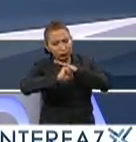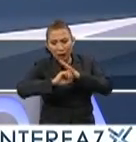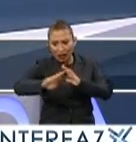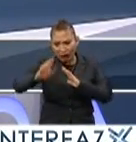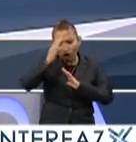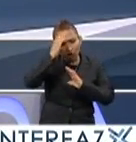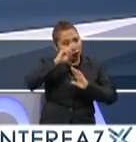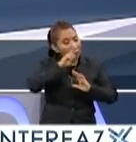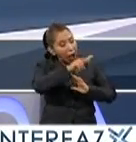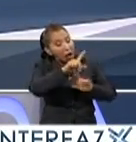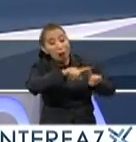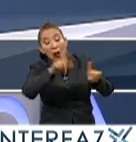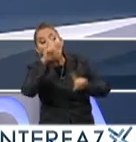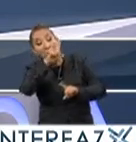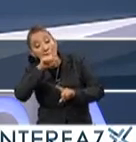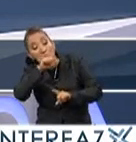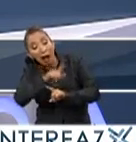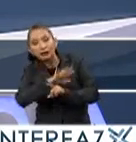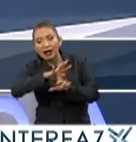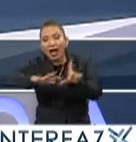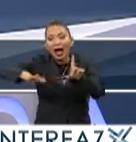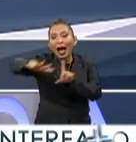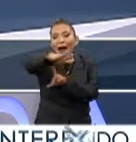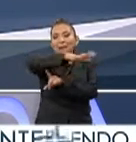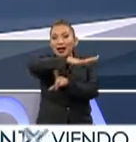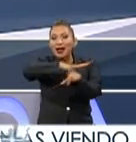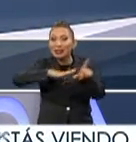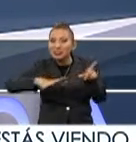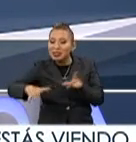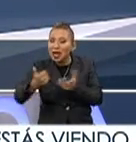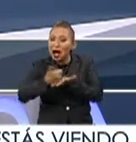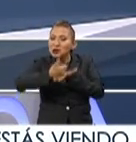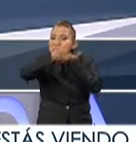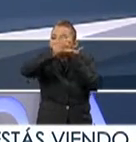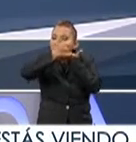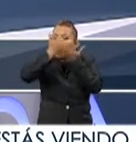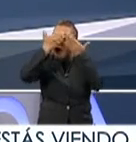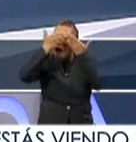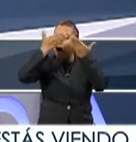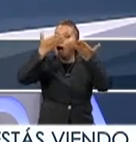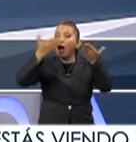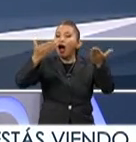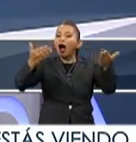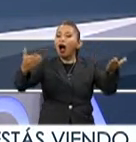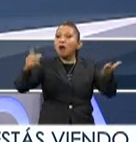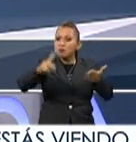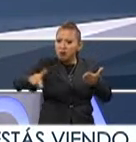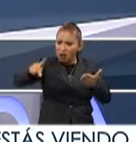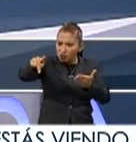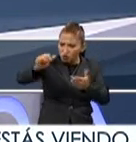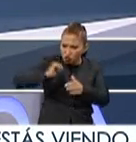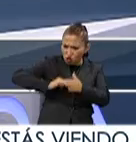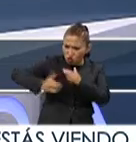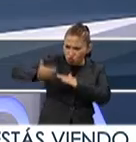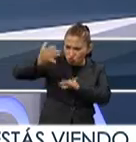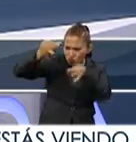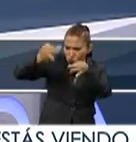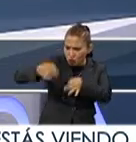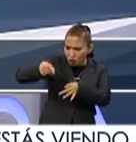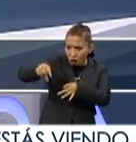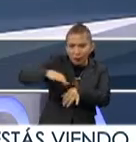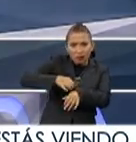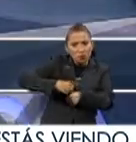reconocernos multilingües, en medio de un ambiente que te permite darte cuenta de que los pueblos originarios